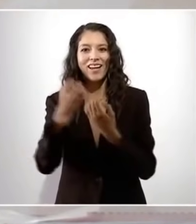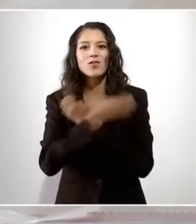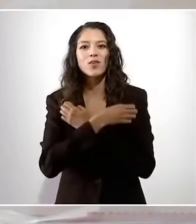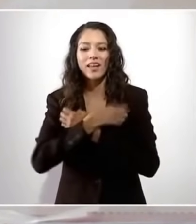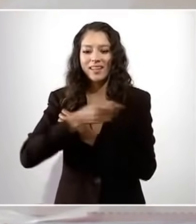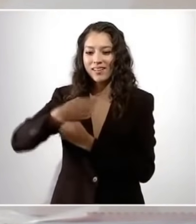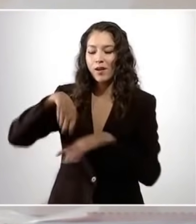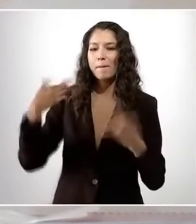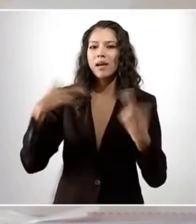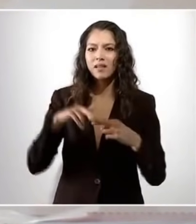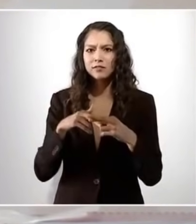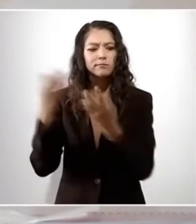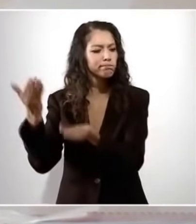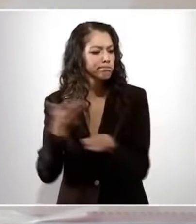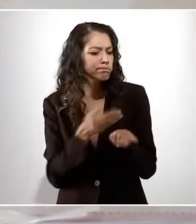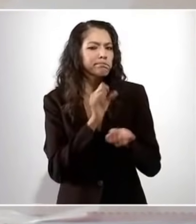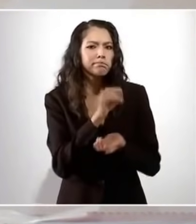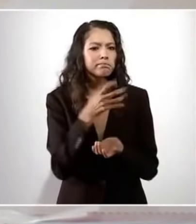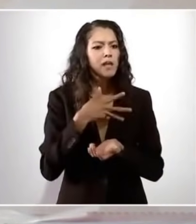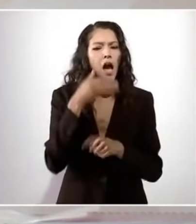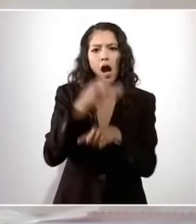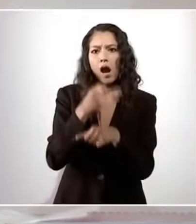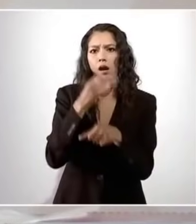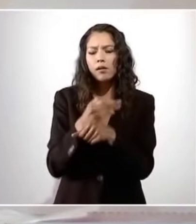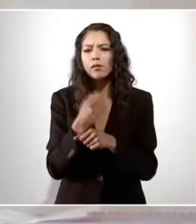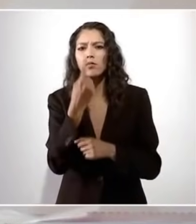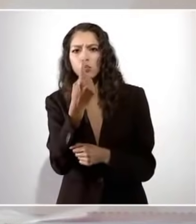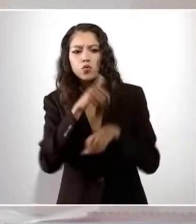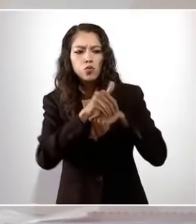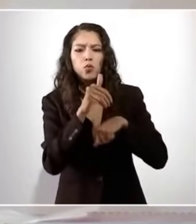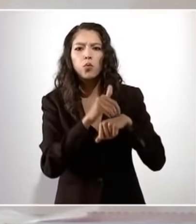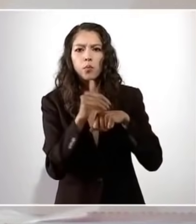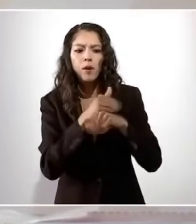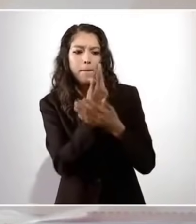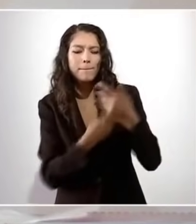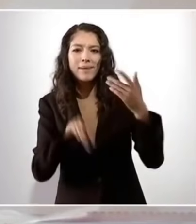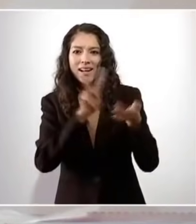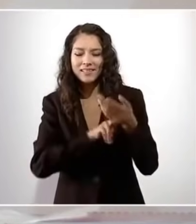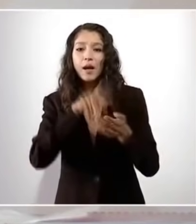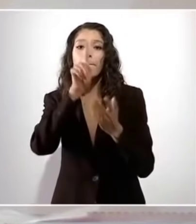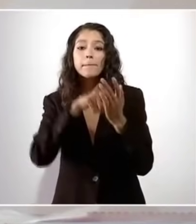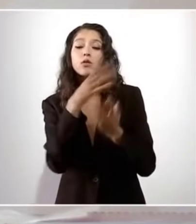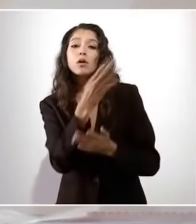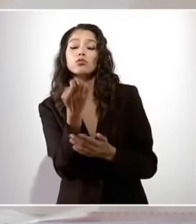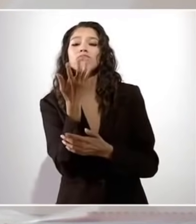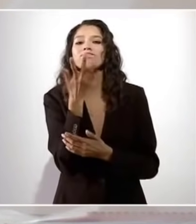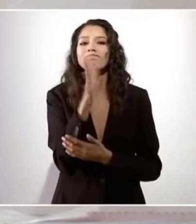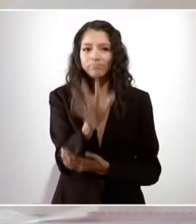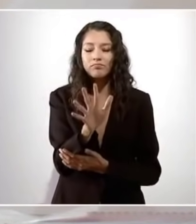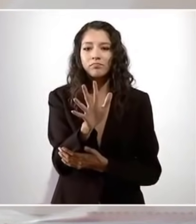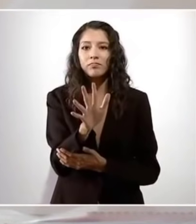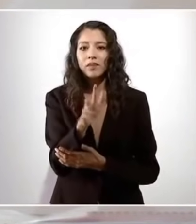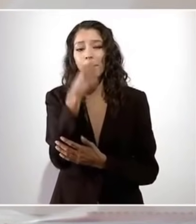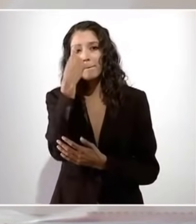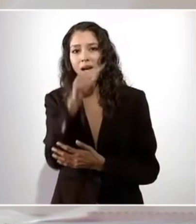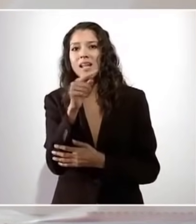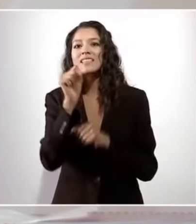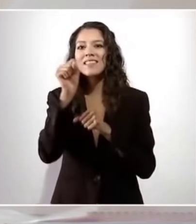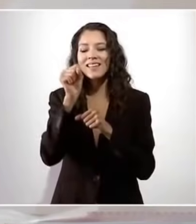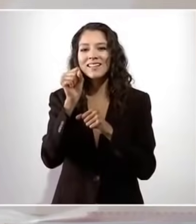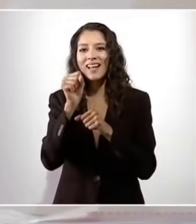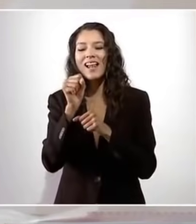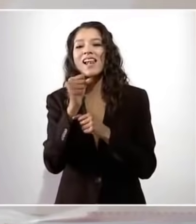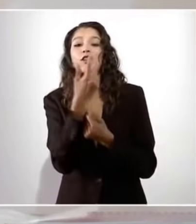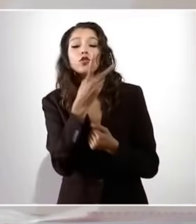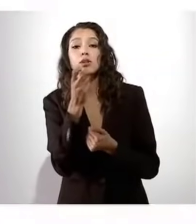recibido. Hemos tenido ahorita un número de plazas asignadas de 1,410 y de promoción vertical